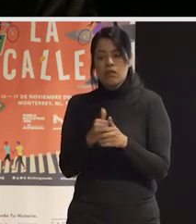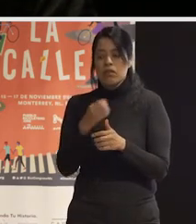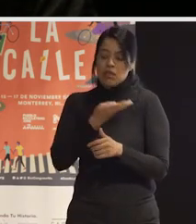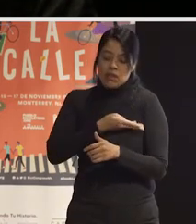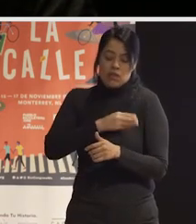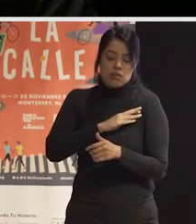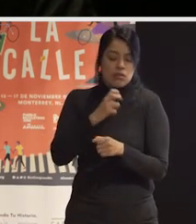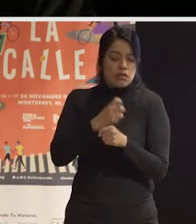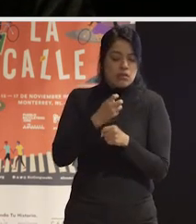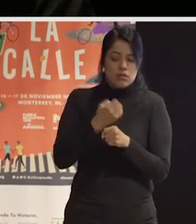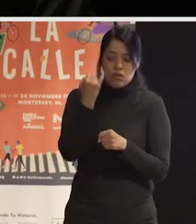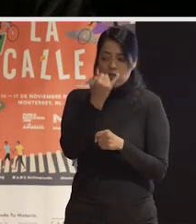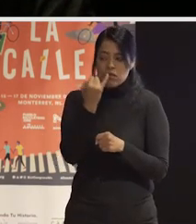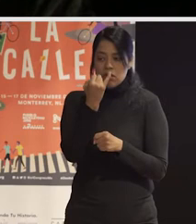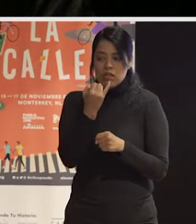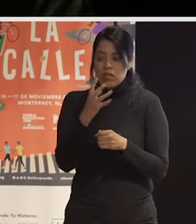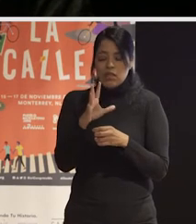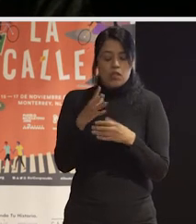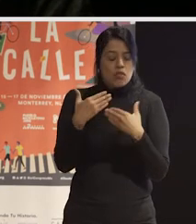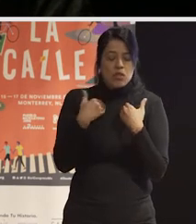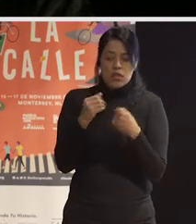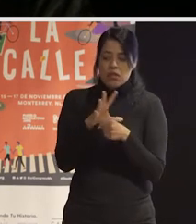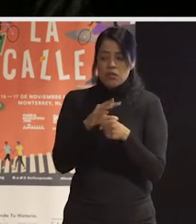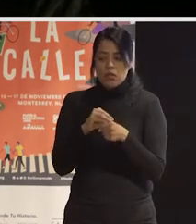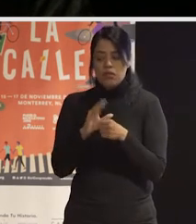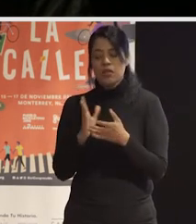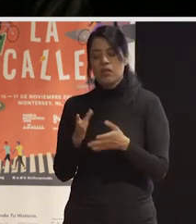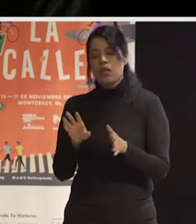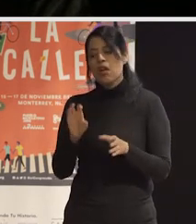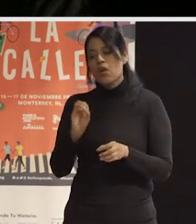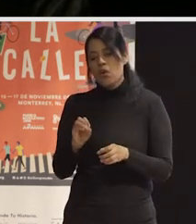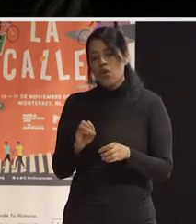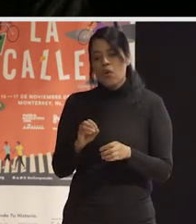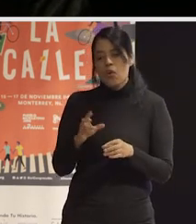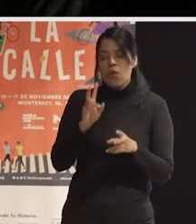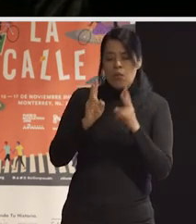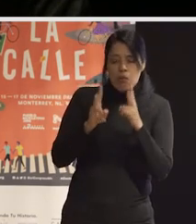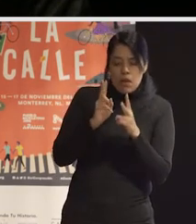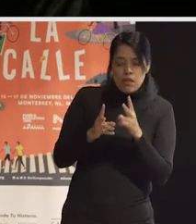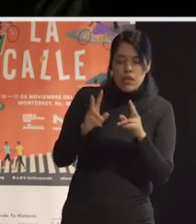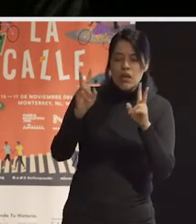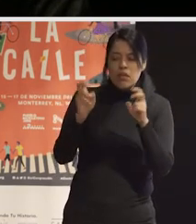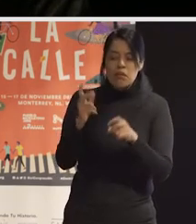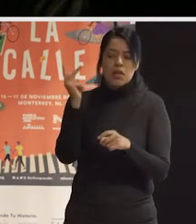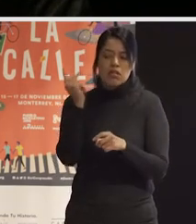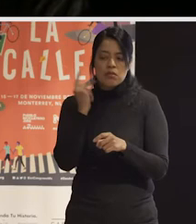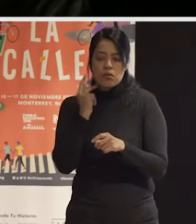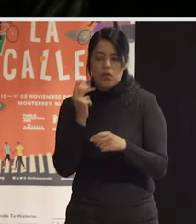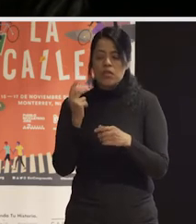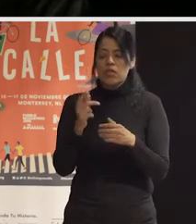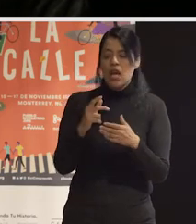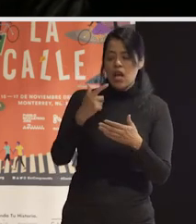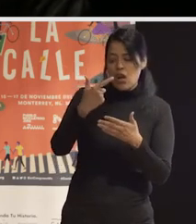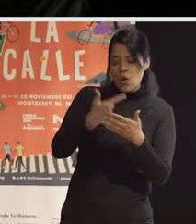español es el segundo idioma y no lo comprende totalmente mucho menos hablar de términos de políticas o de trámites de